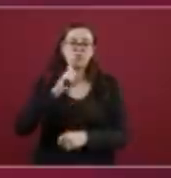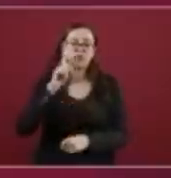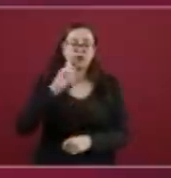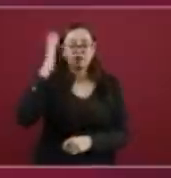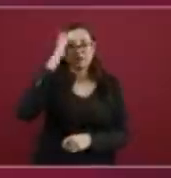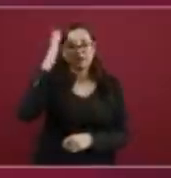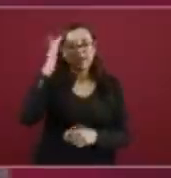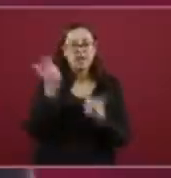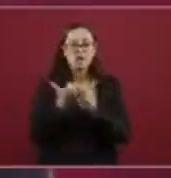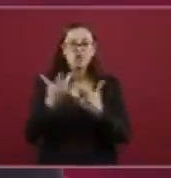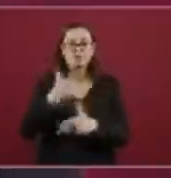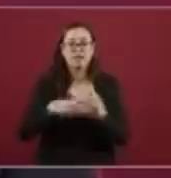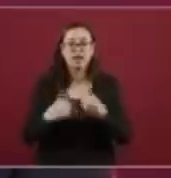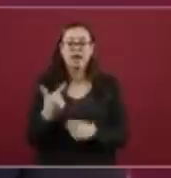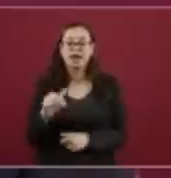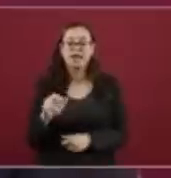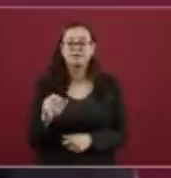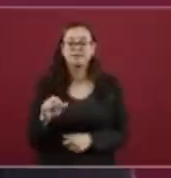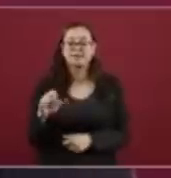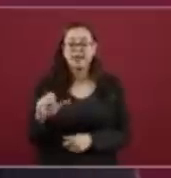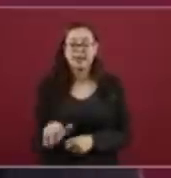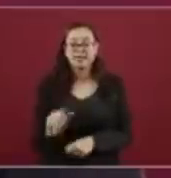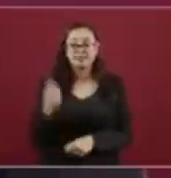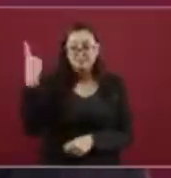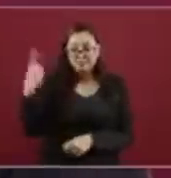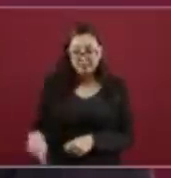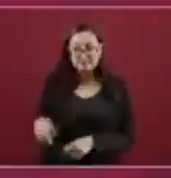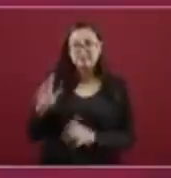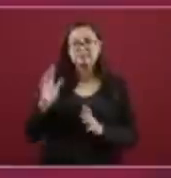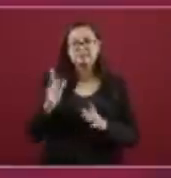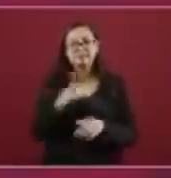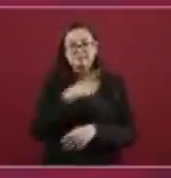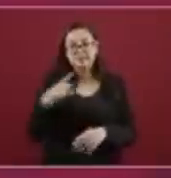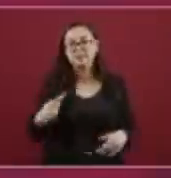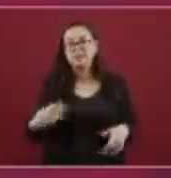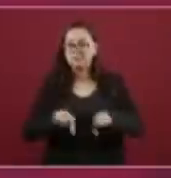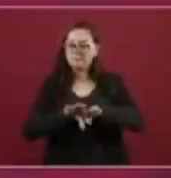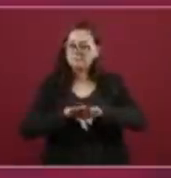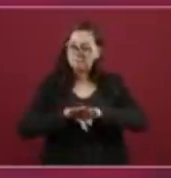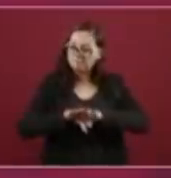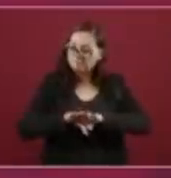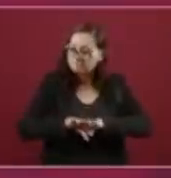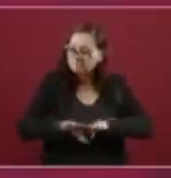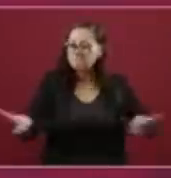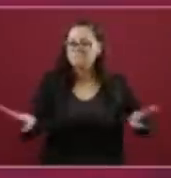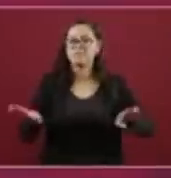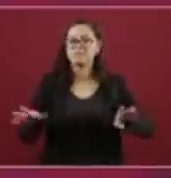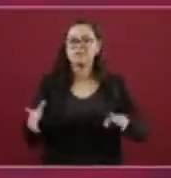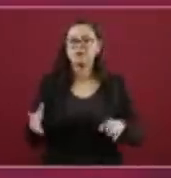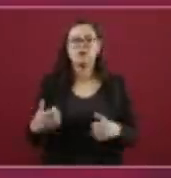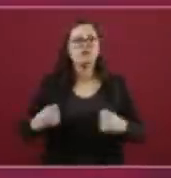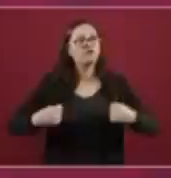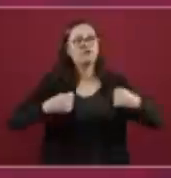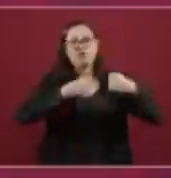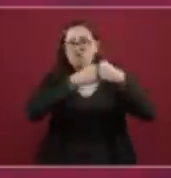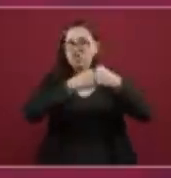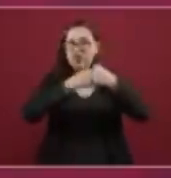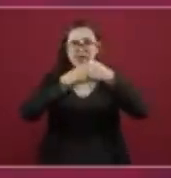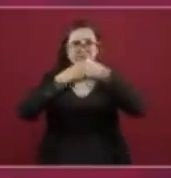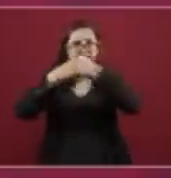que sea uniforme, que sea en toda la frontera. Lo mismo